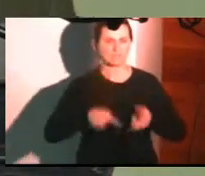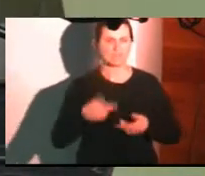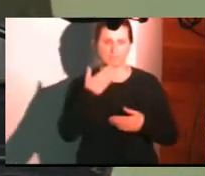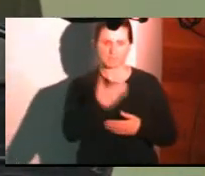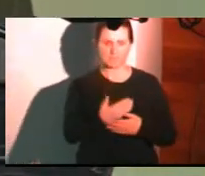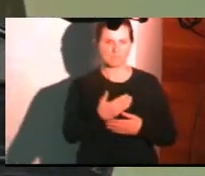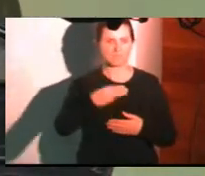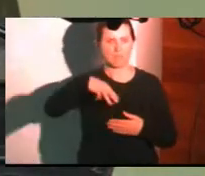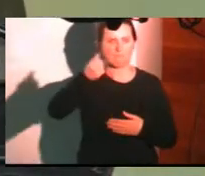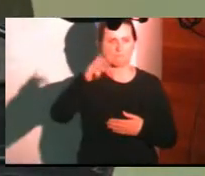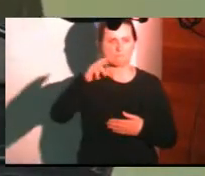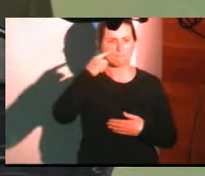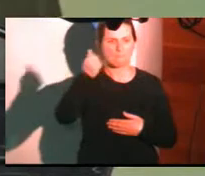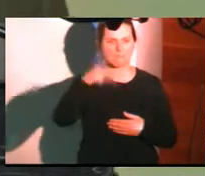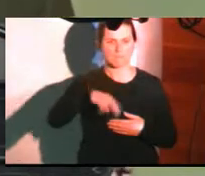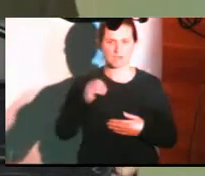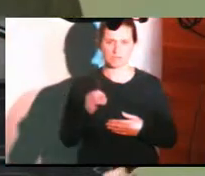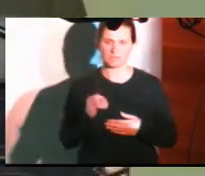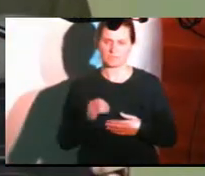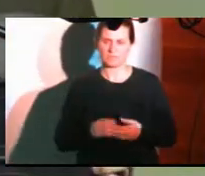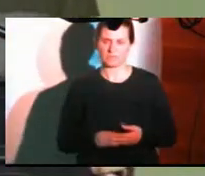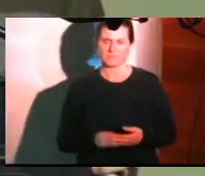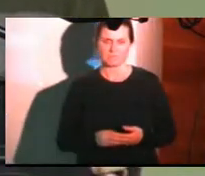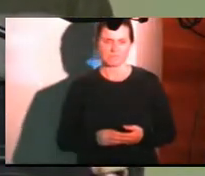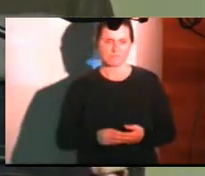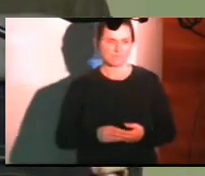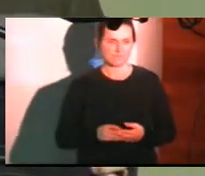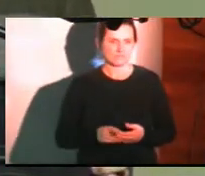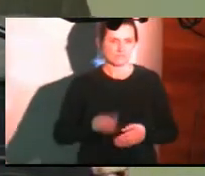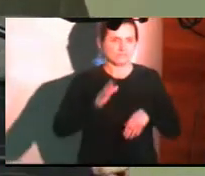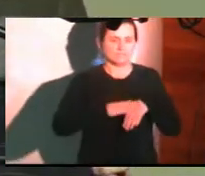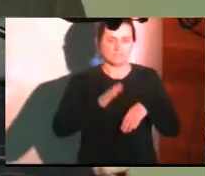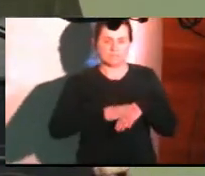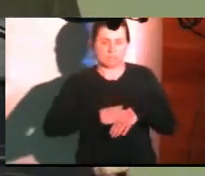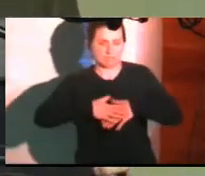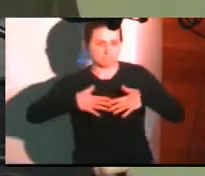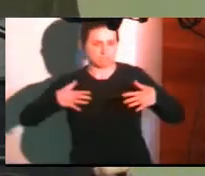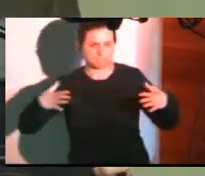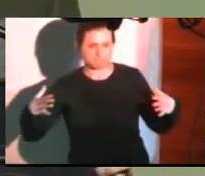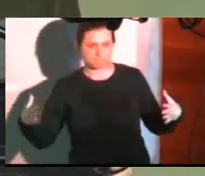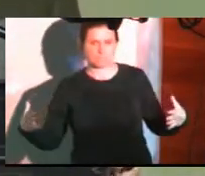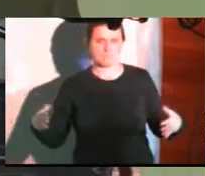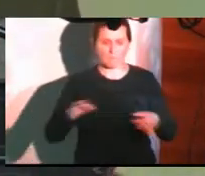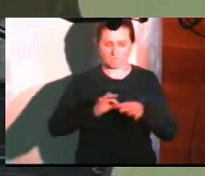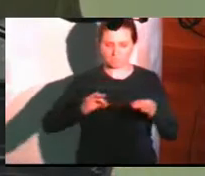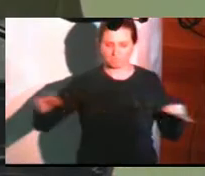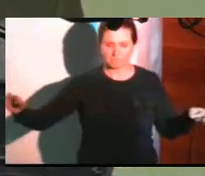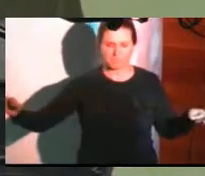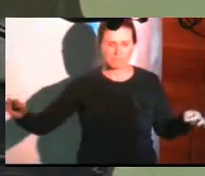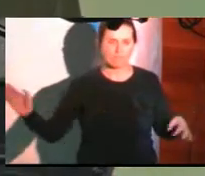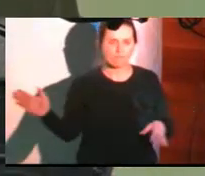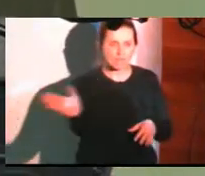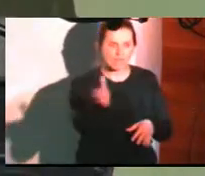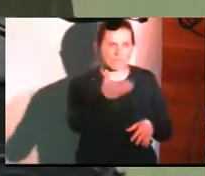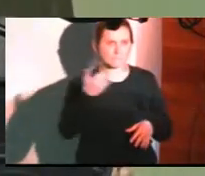a Mariano, que le toca la tremenda responsabilidad del tendido de la fibra óptica en toda